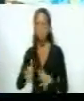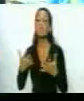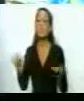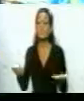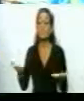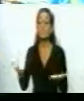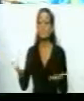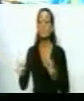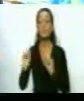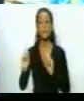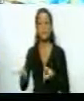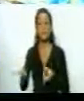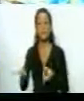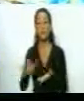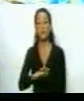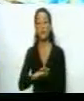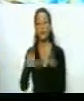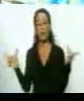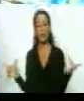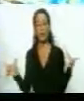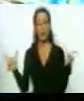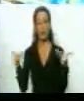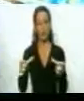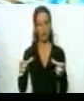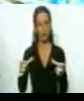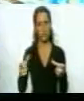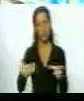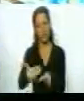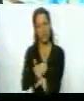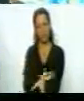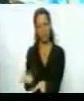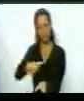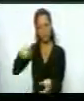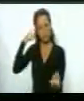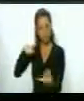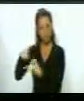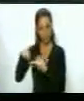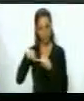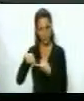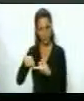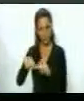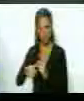llevar a la mesa de discusión en el marco de las reuniones de delegados y asambleas que llevemos adelante.